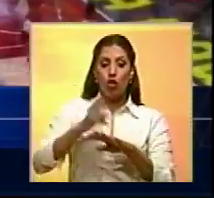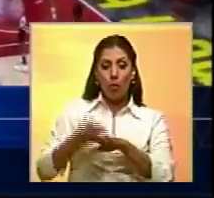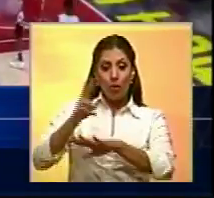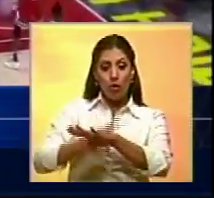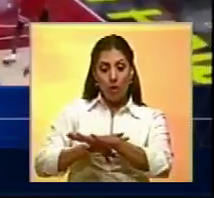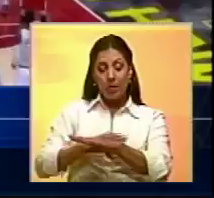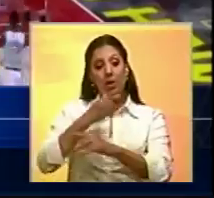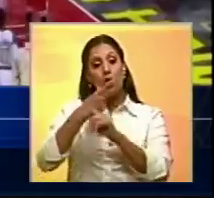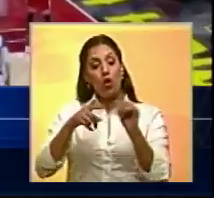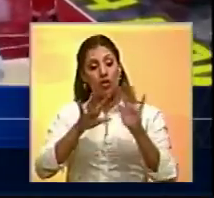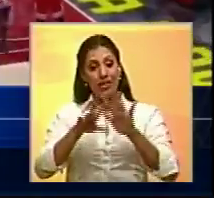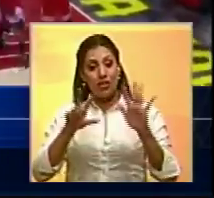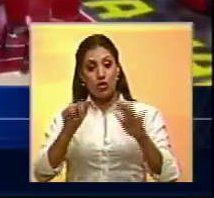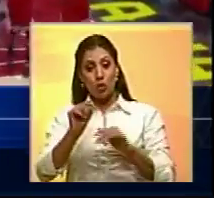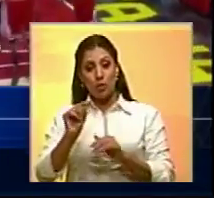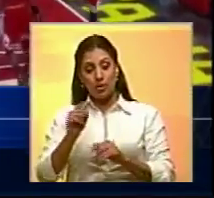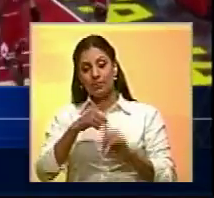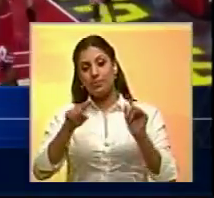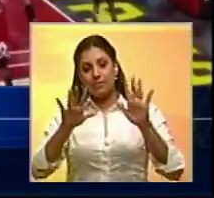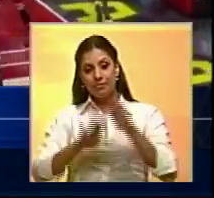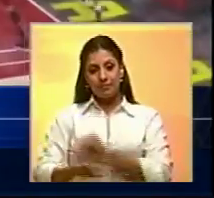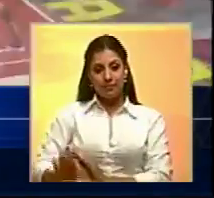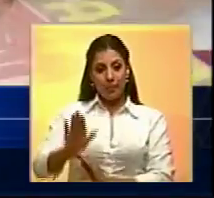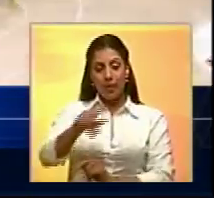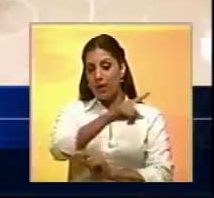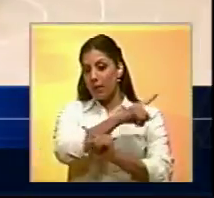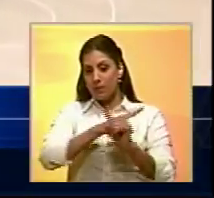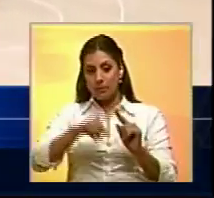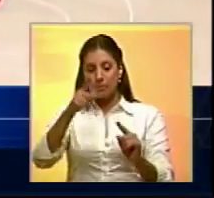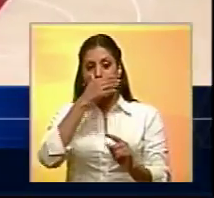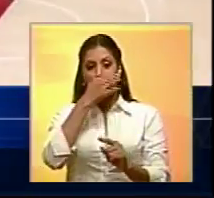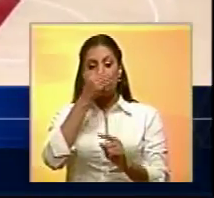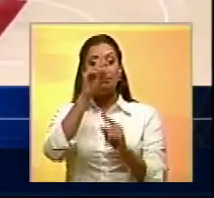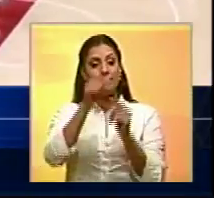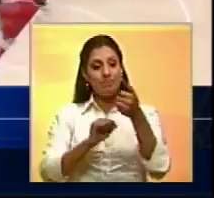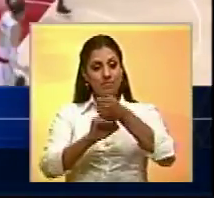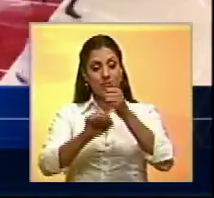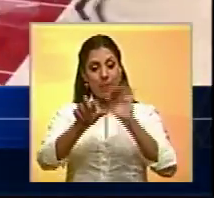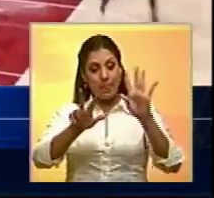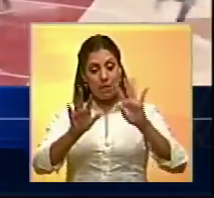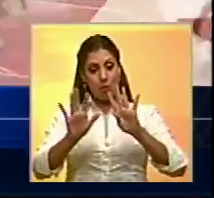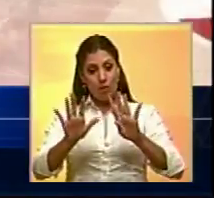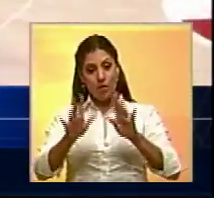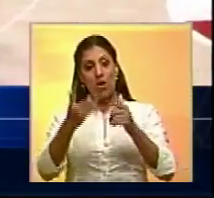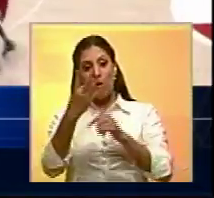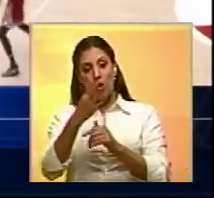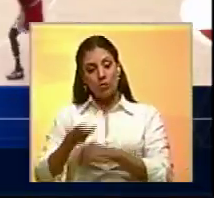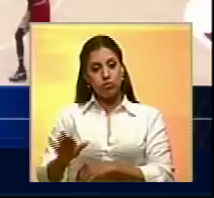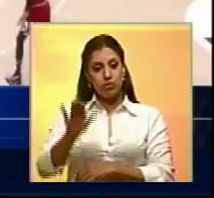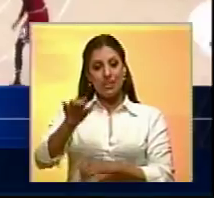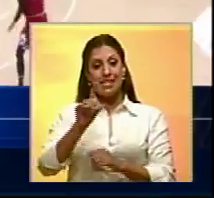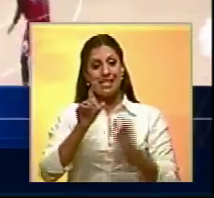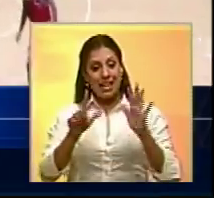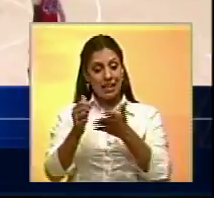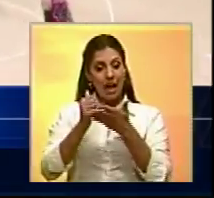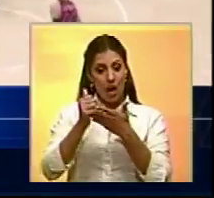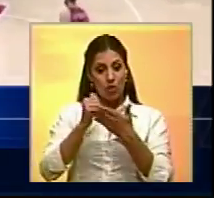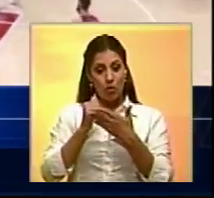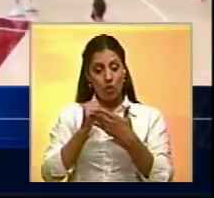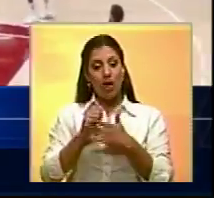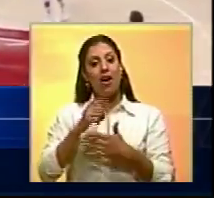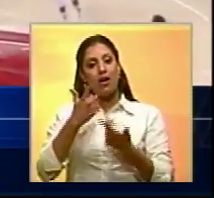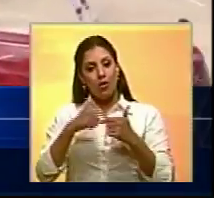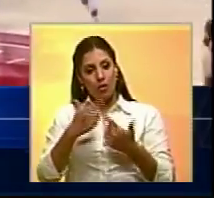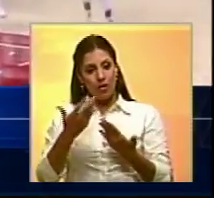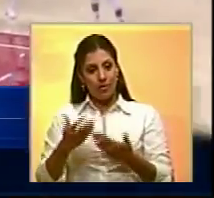doble-doble, 18 puntos y 10 rebotes, mientras que Jimmy Butler aportó 39 unidades, 4 rebotes y 7 asistencias a la